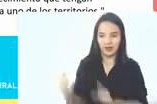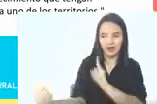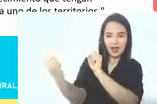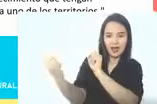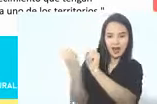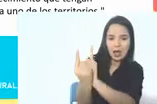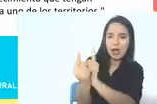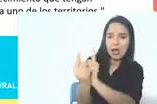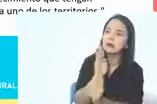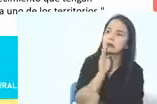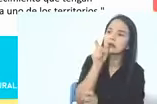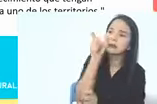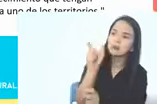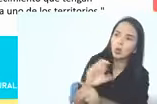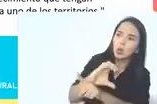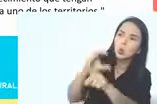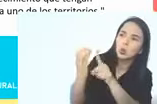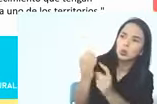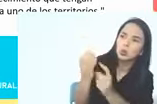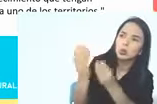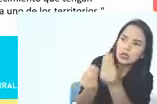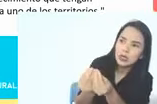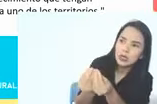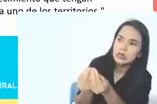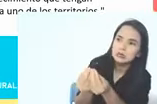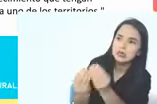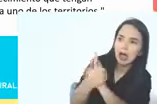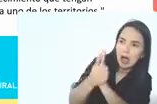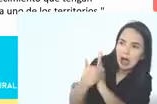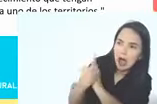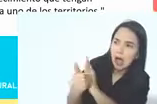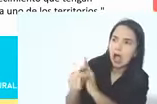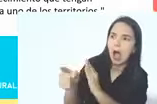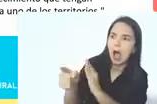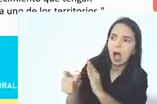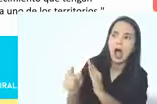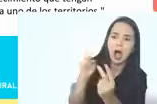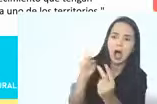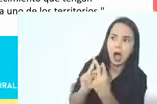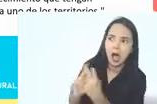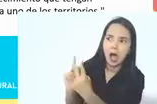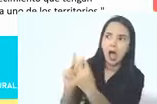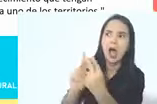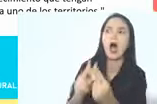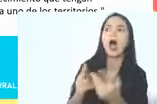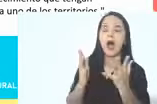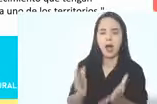a toda la comunidad del municipio, en este caso los Córdobas.